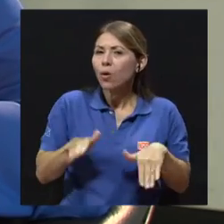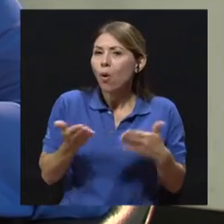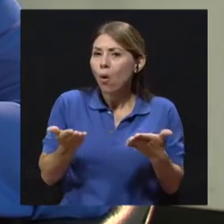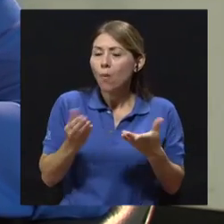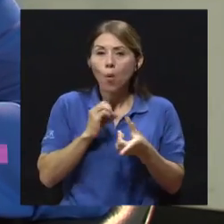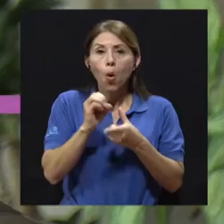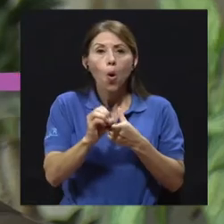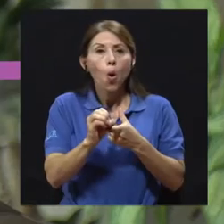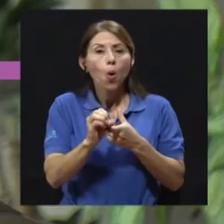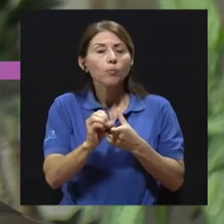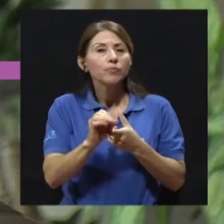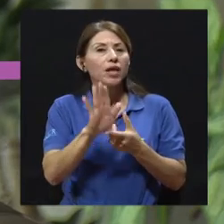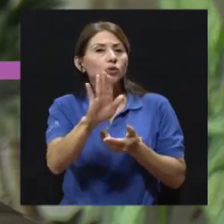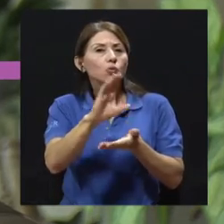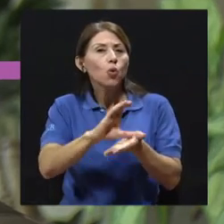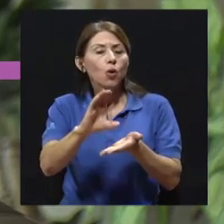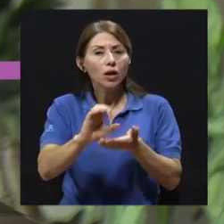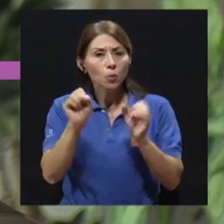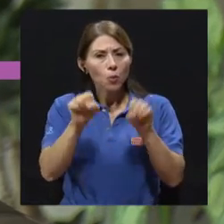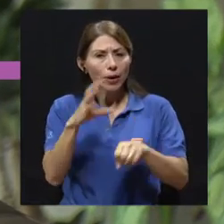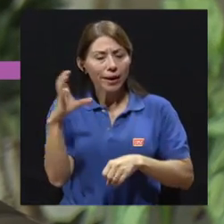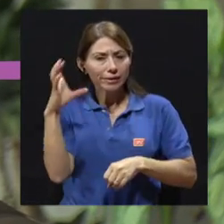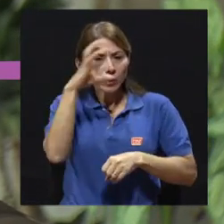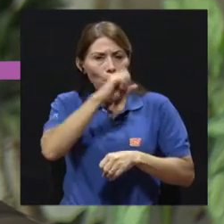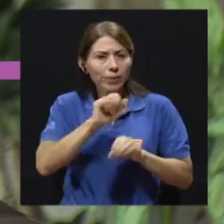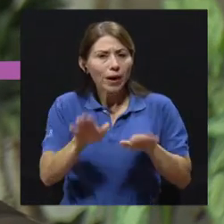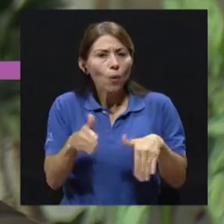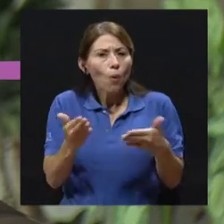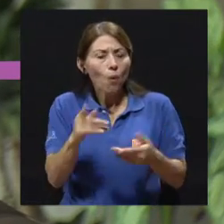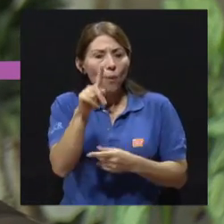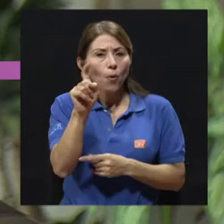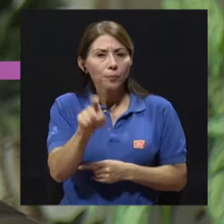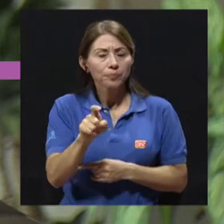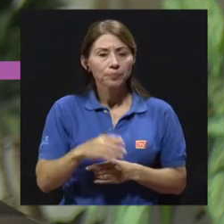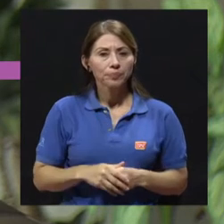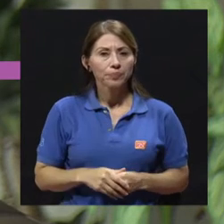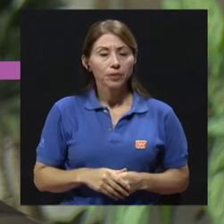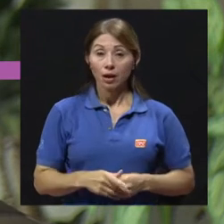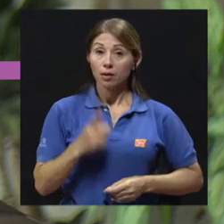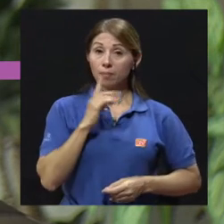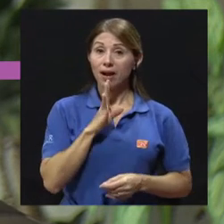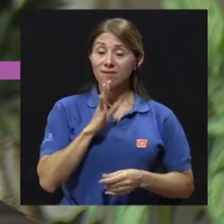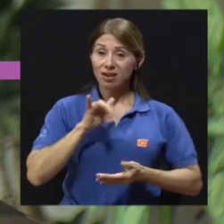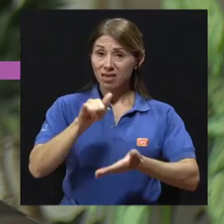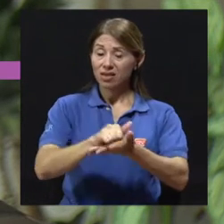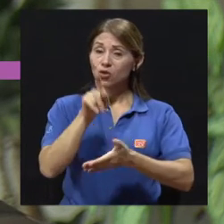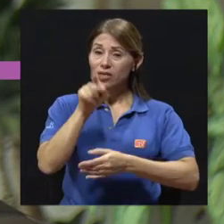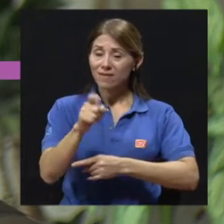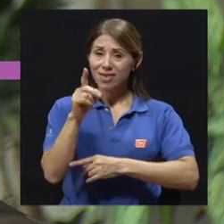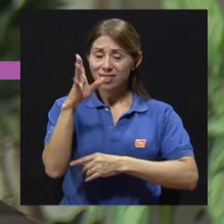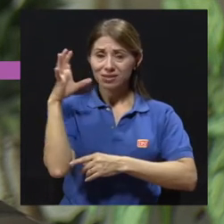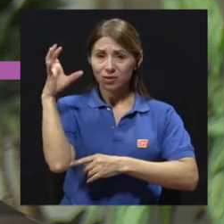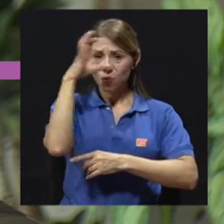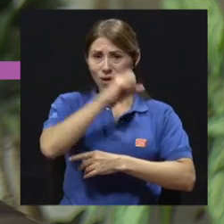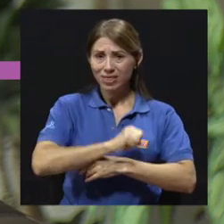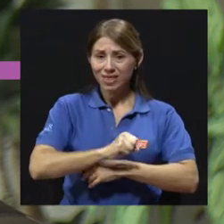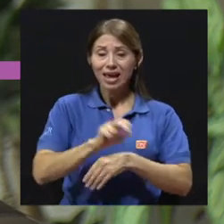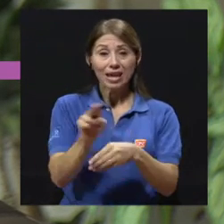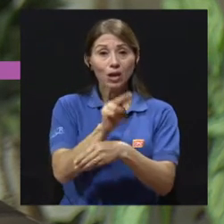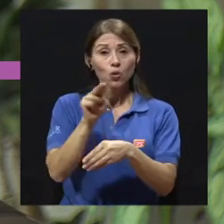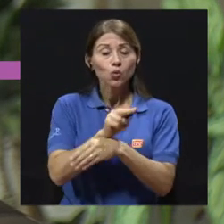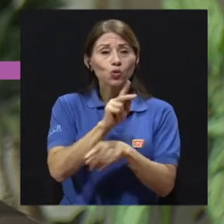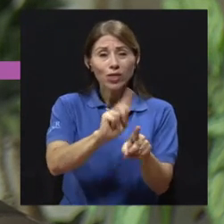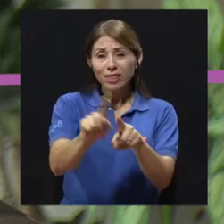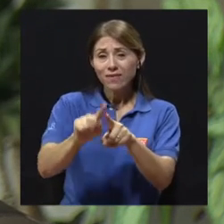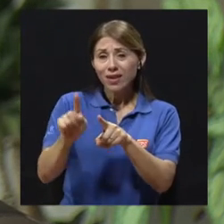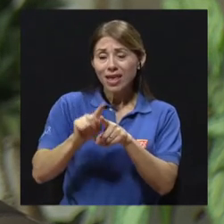educativos, por ejemplo? Sí, bueno, para hablar de esto hay que tomar en cuenta que el consumo de sustancias es un consumo multicausal.